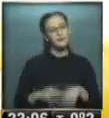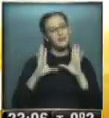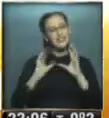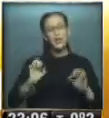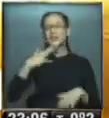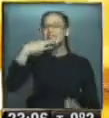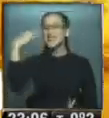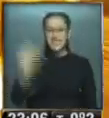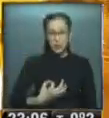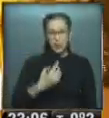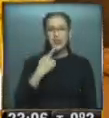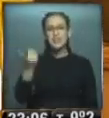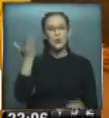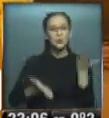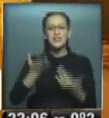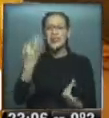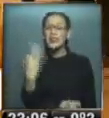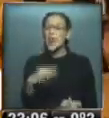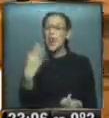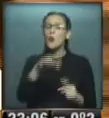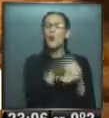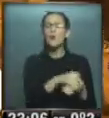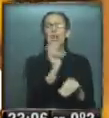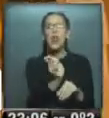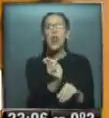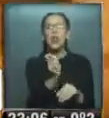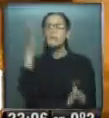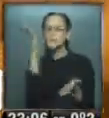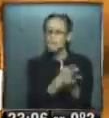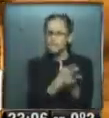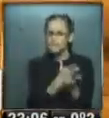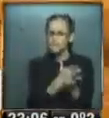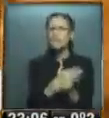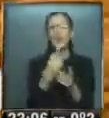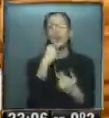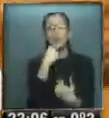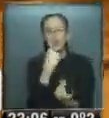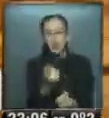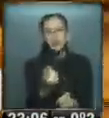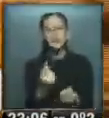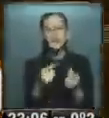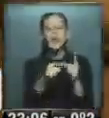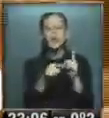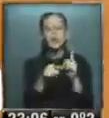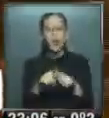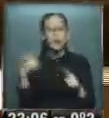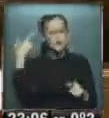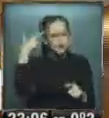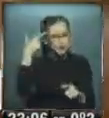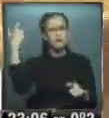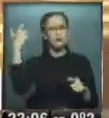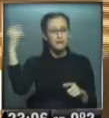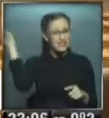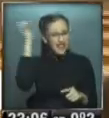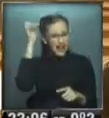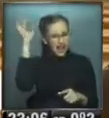señaló que la justicia deberá determinar las responsabilidades, pero agregó que por el recorrido que realizó la bala extraída del cráneo